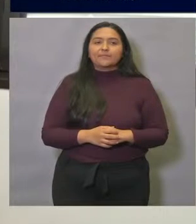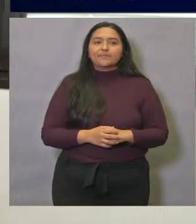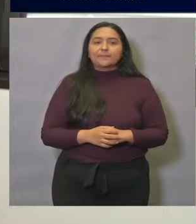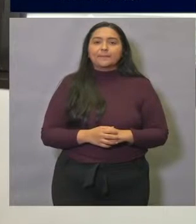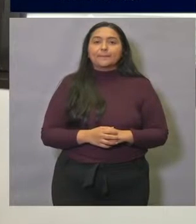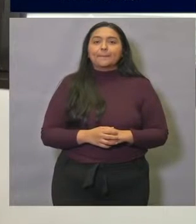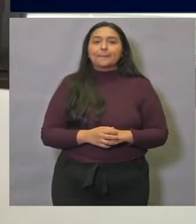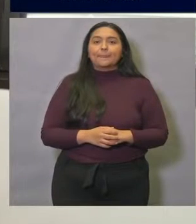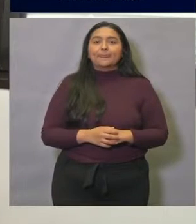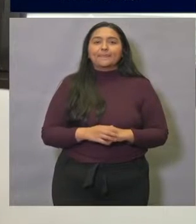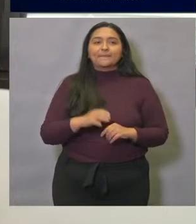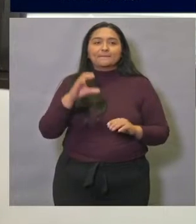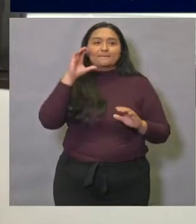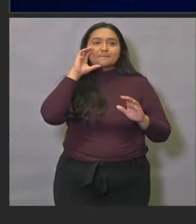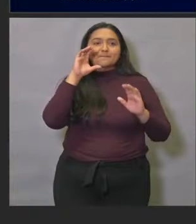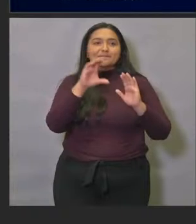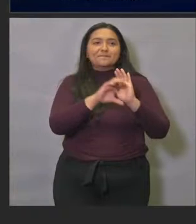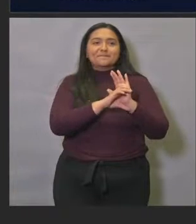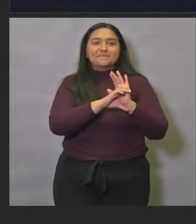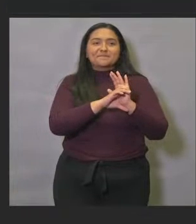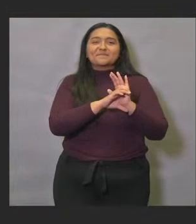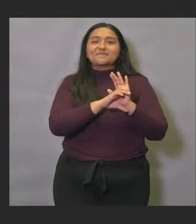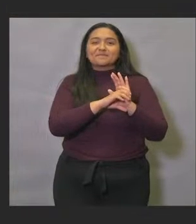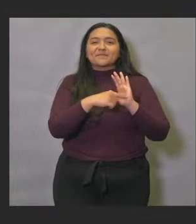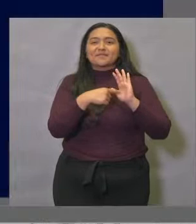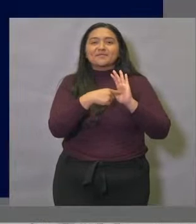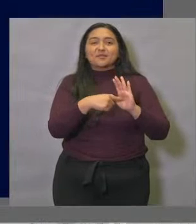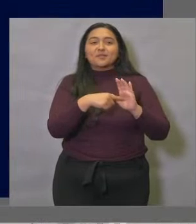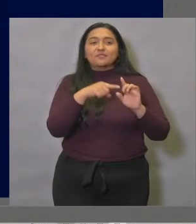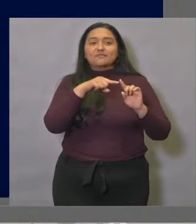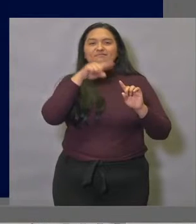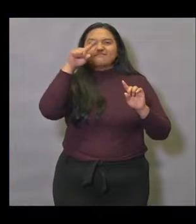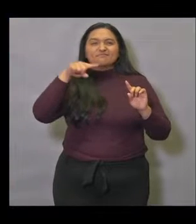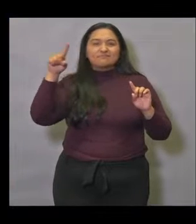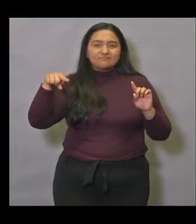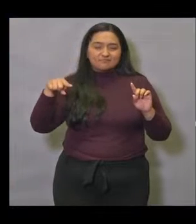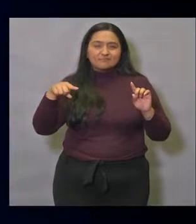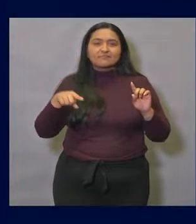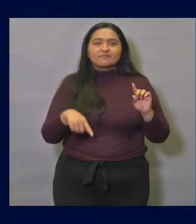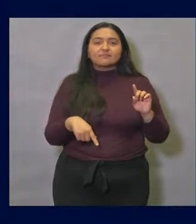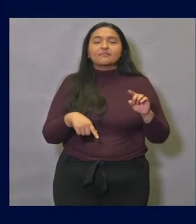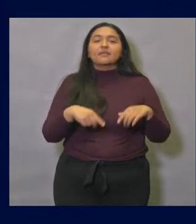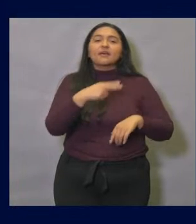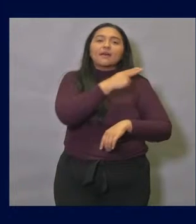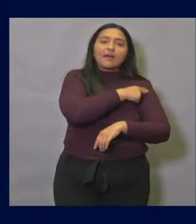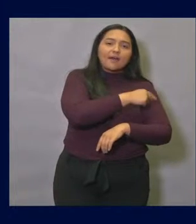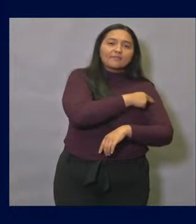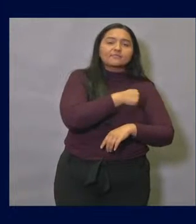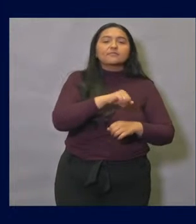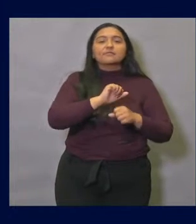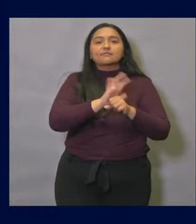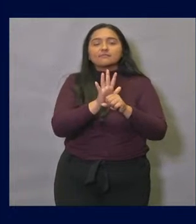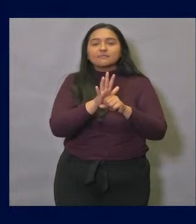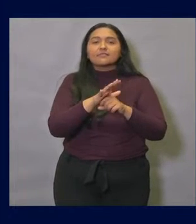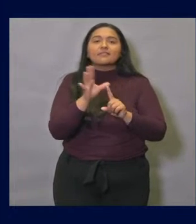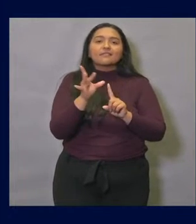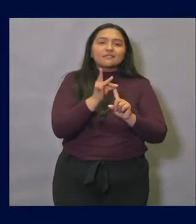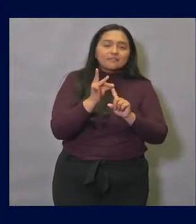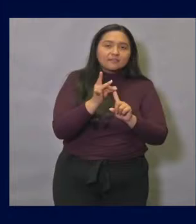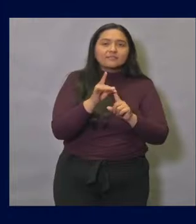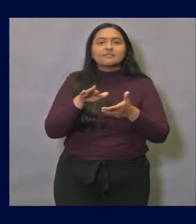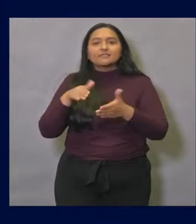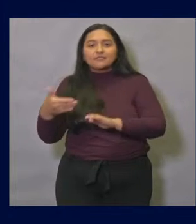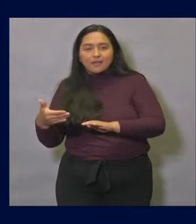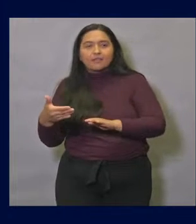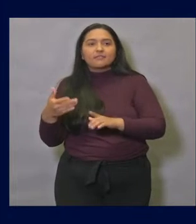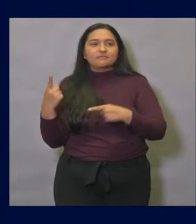Este gráfico muestra las líneas de tendencia de casos, hospitalizaciones y muertes desde el 1 de marzo del 2020 hasta el 18